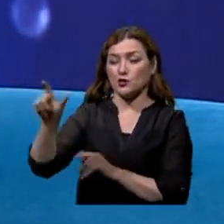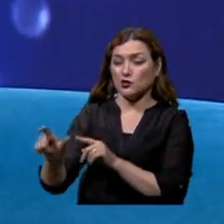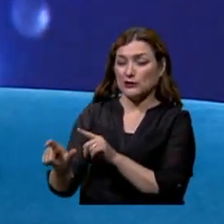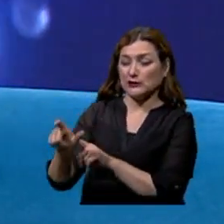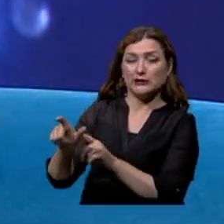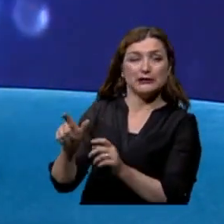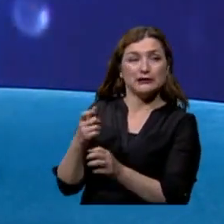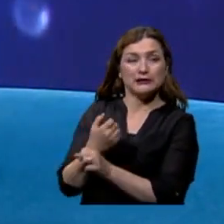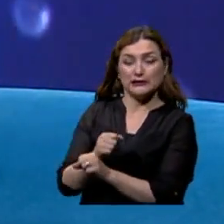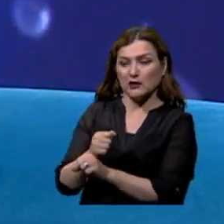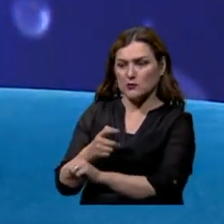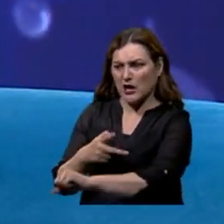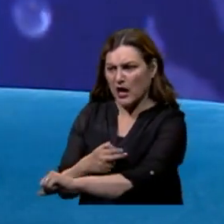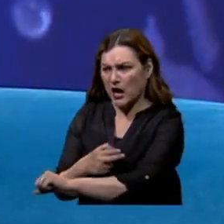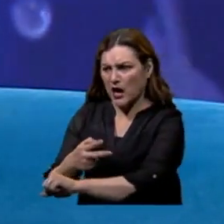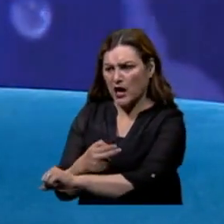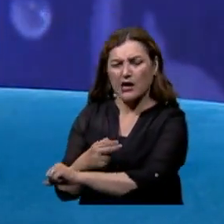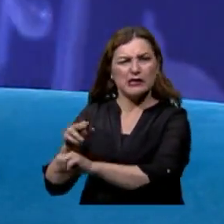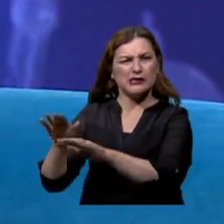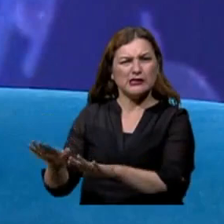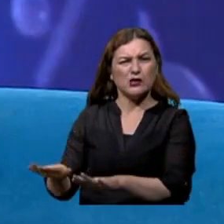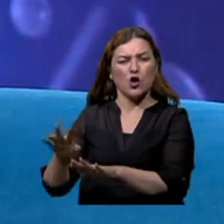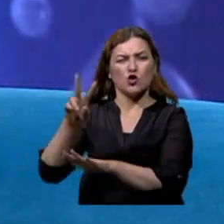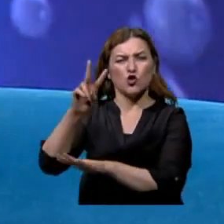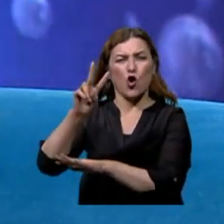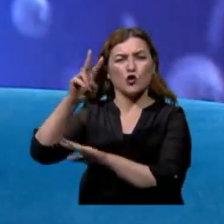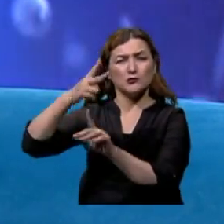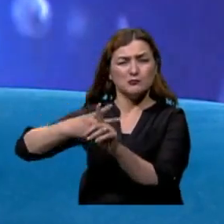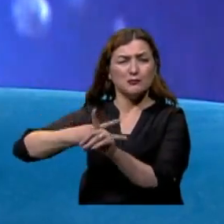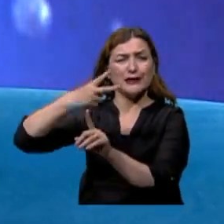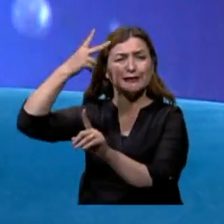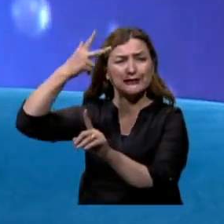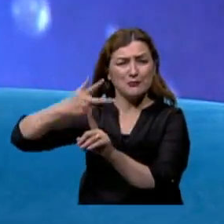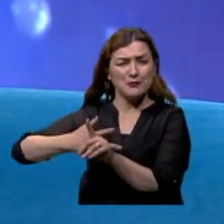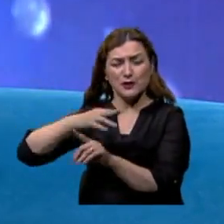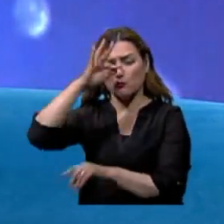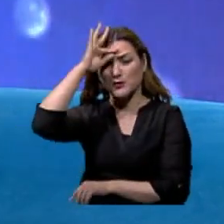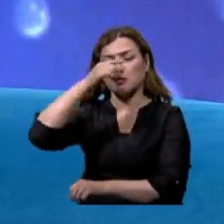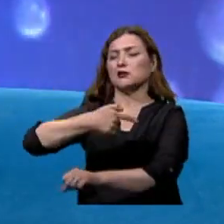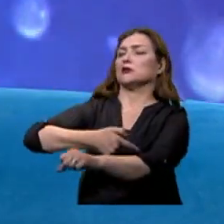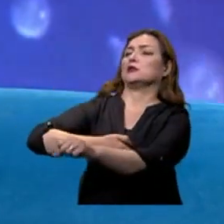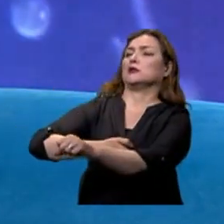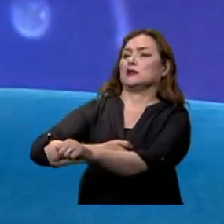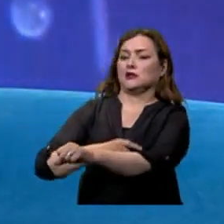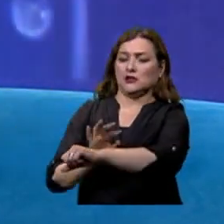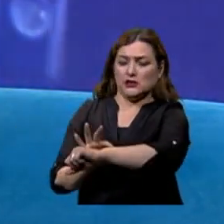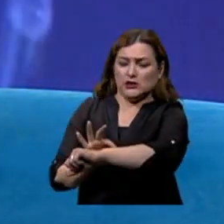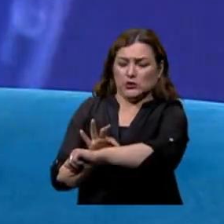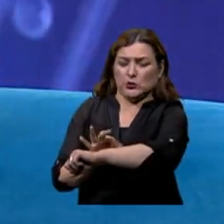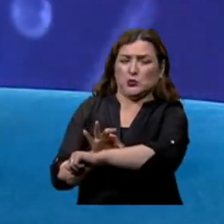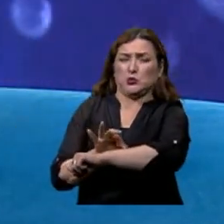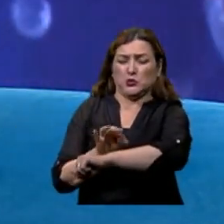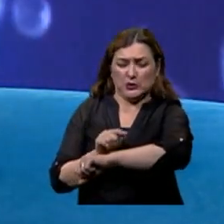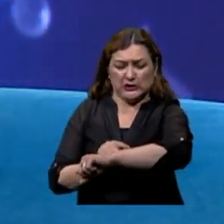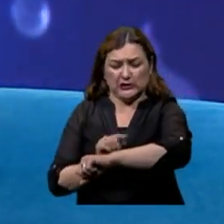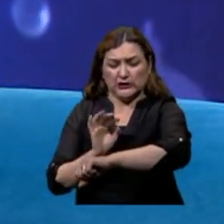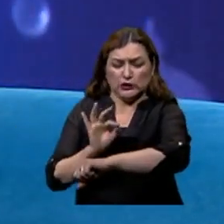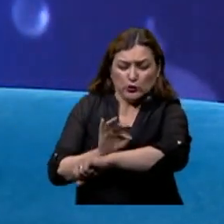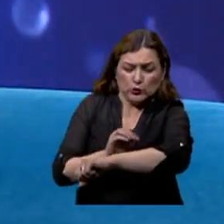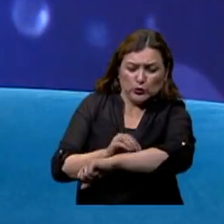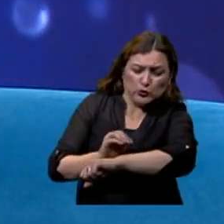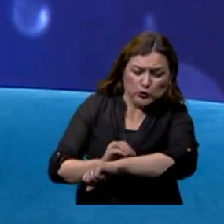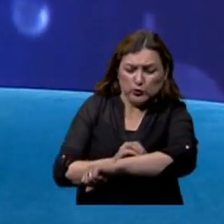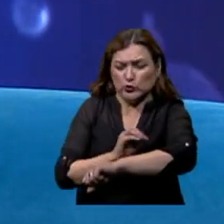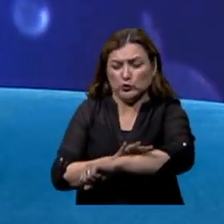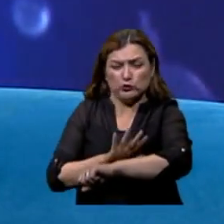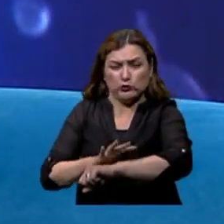hemos salvado de amputar y han permanecido 2, 3 meses en el hospital, evitando las infecciones. Entonces, ahí es el costo caro que